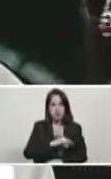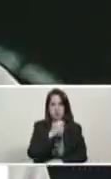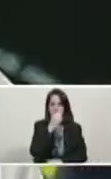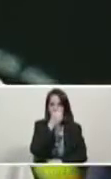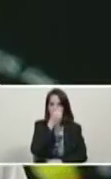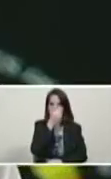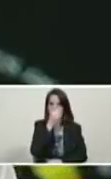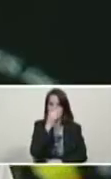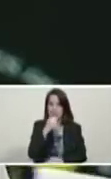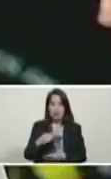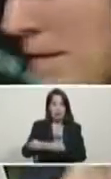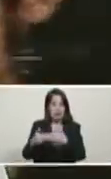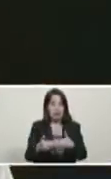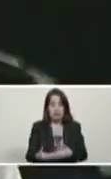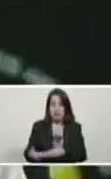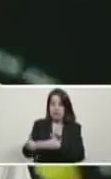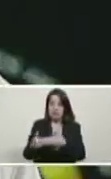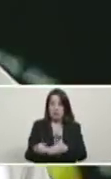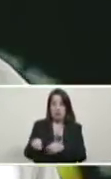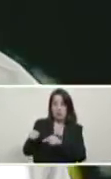imperialismo estadounidense